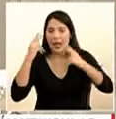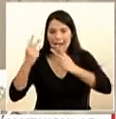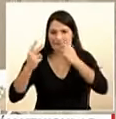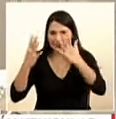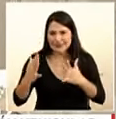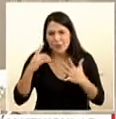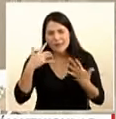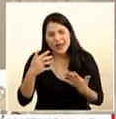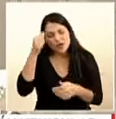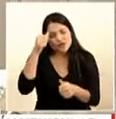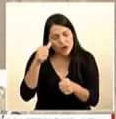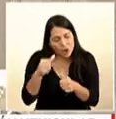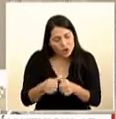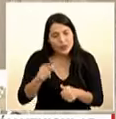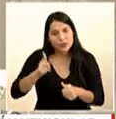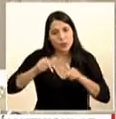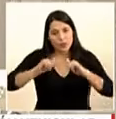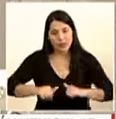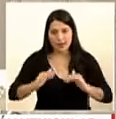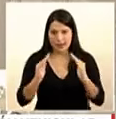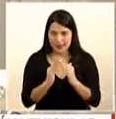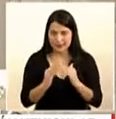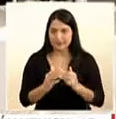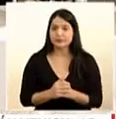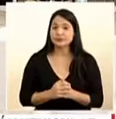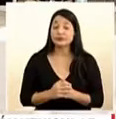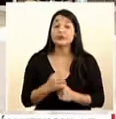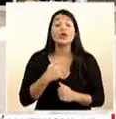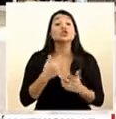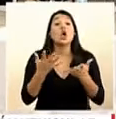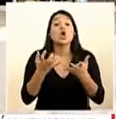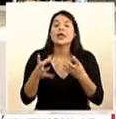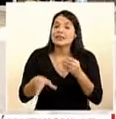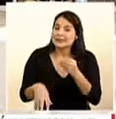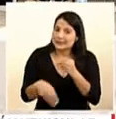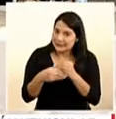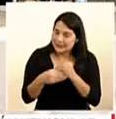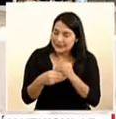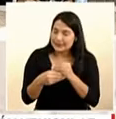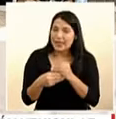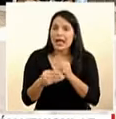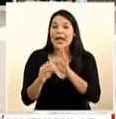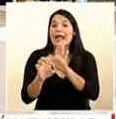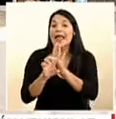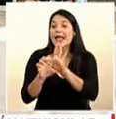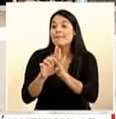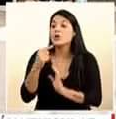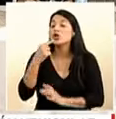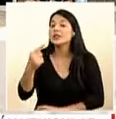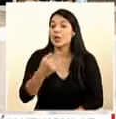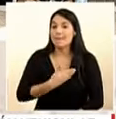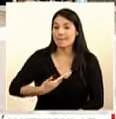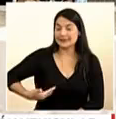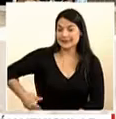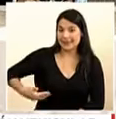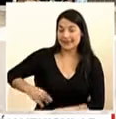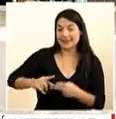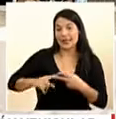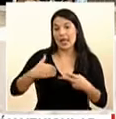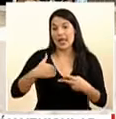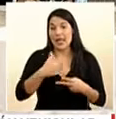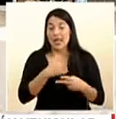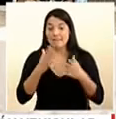nuestra comunidad que tenemos que permanecer en casa y yo quisiera reforzar a los ejemplos que han planteado el presidente ejecutivo y el ministro por